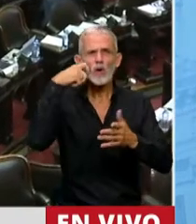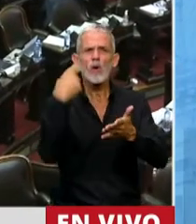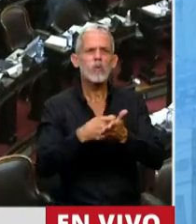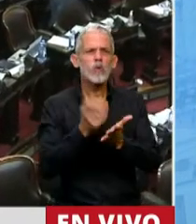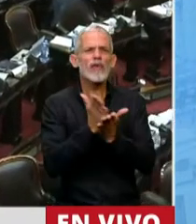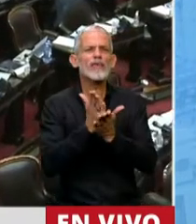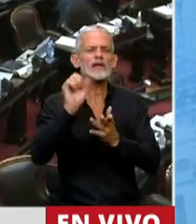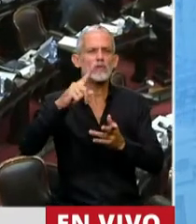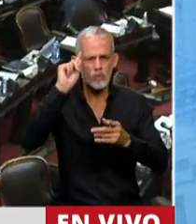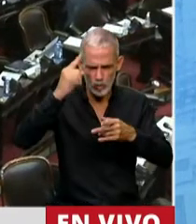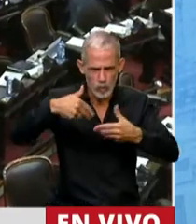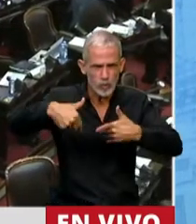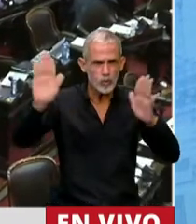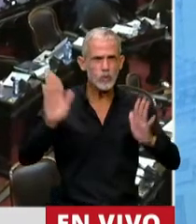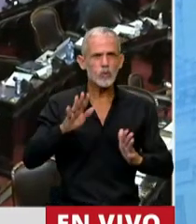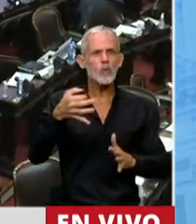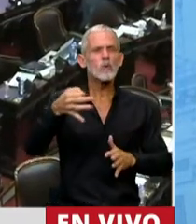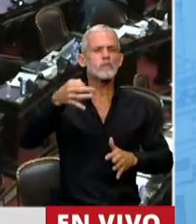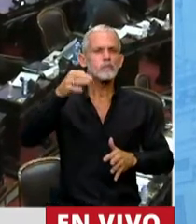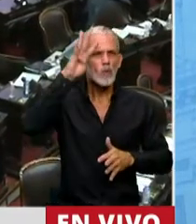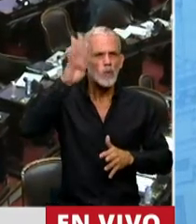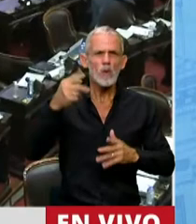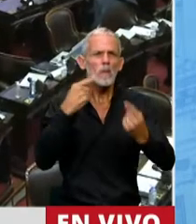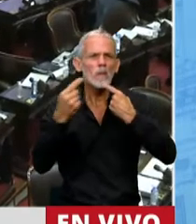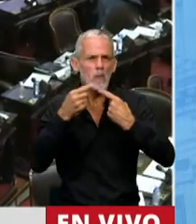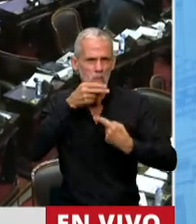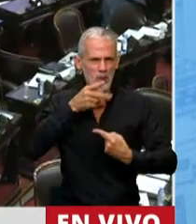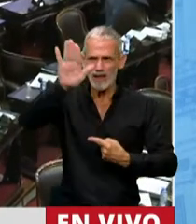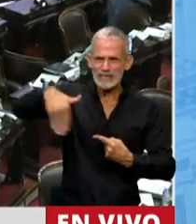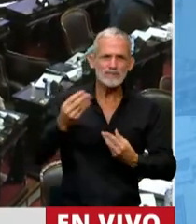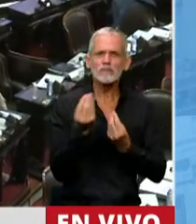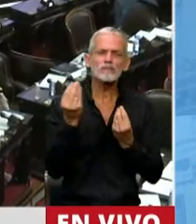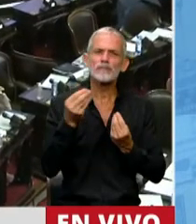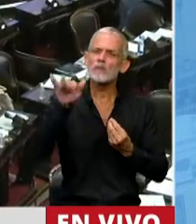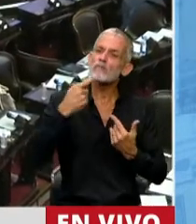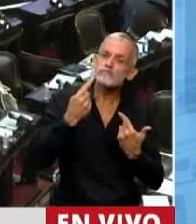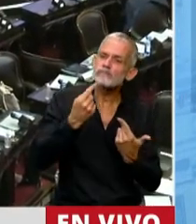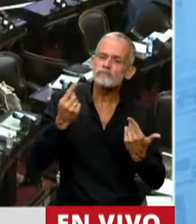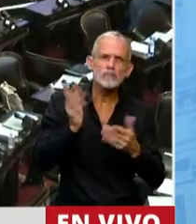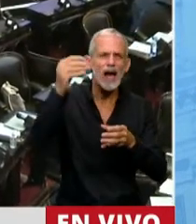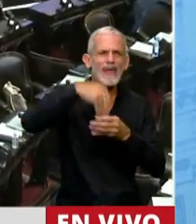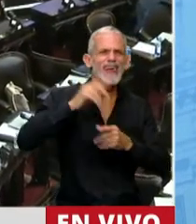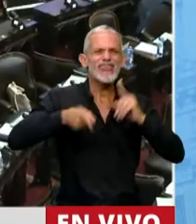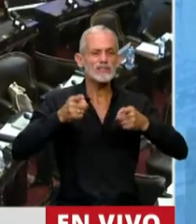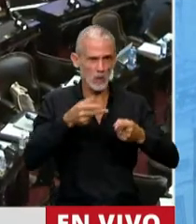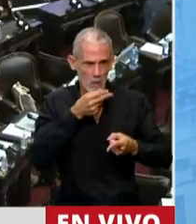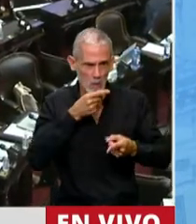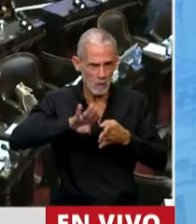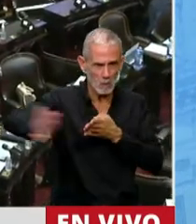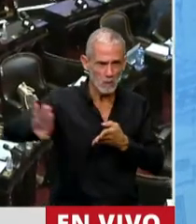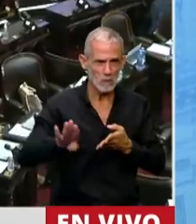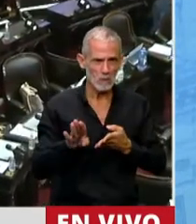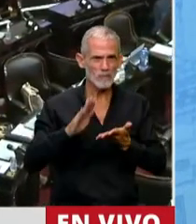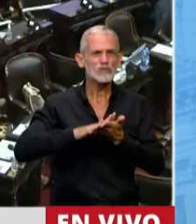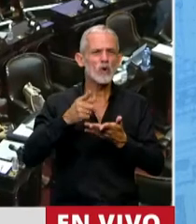su principio de autodeterminación porque no son consultados llamados para hacer parte de las decisiones en esta